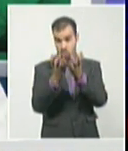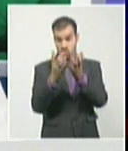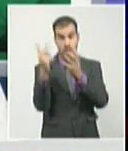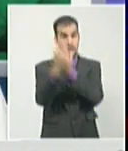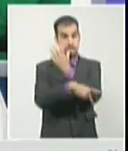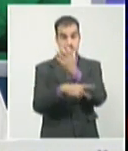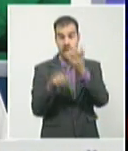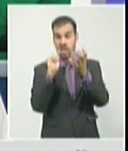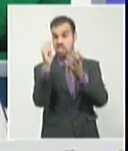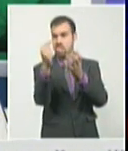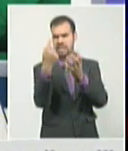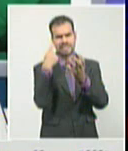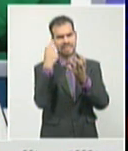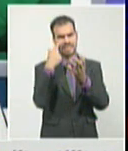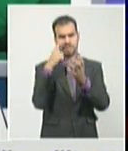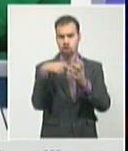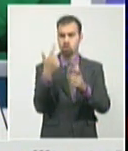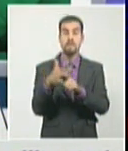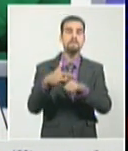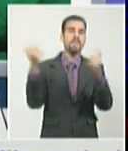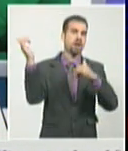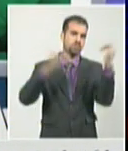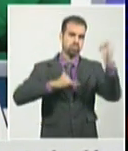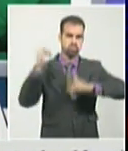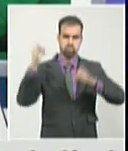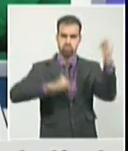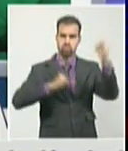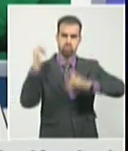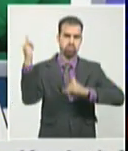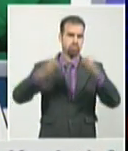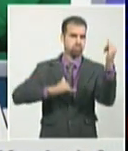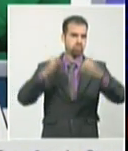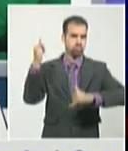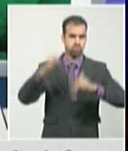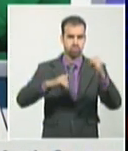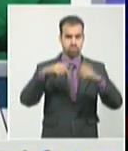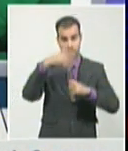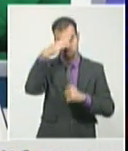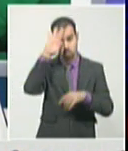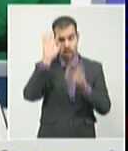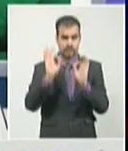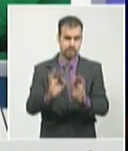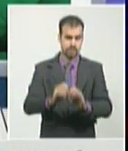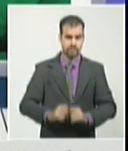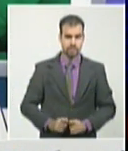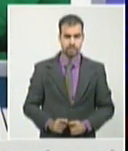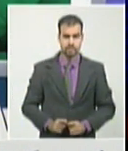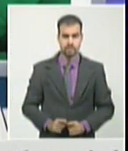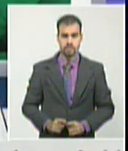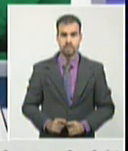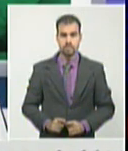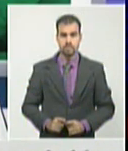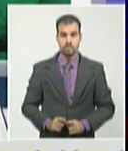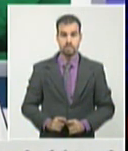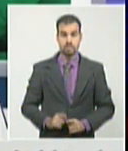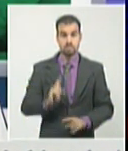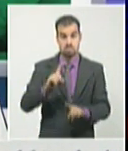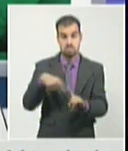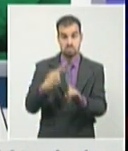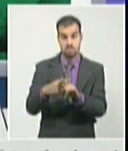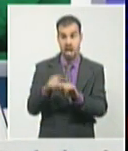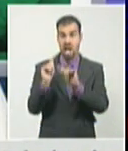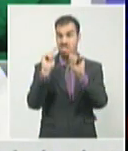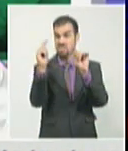recibimos en nuestro en cuba y además con países con una complejidad